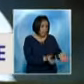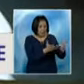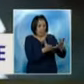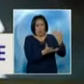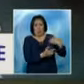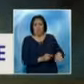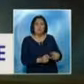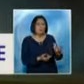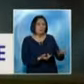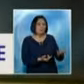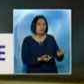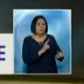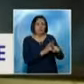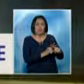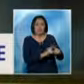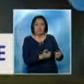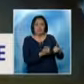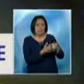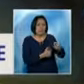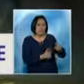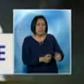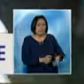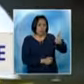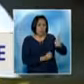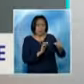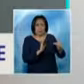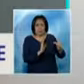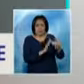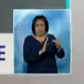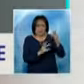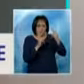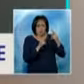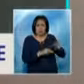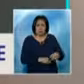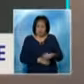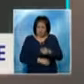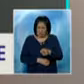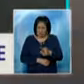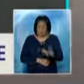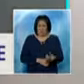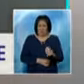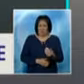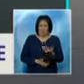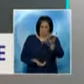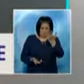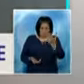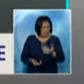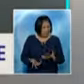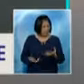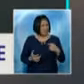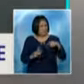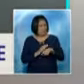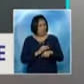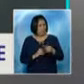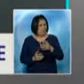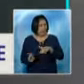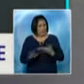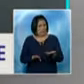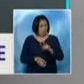expareja y de la dueña del salón de belleza donde ambas trabajaban. ¿Cómo lo vas a hacer? ¿Le vas a hacer desear que muera así tu